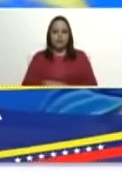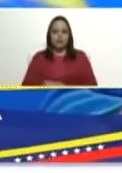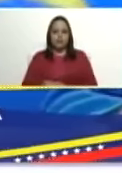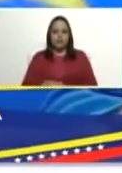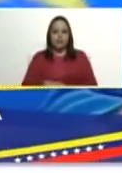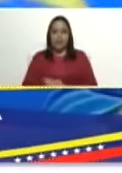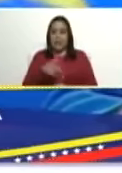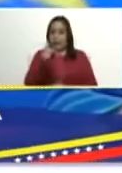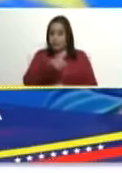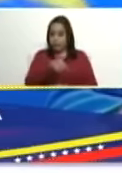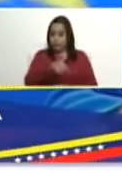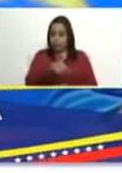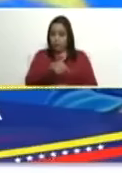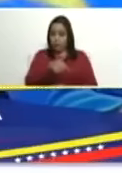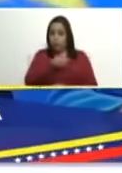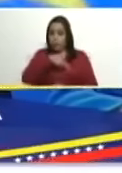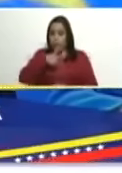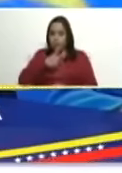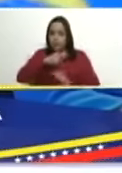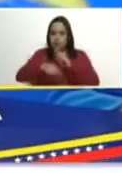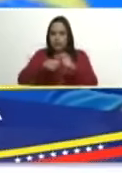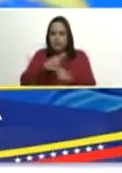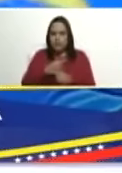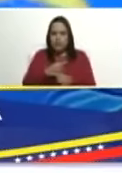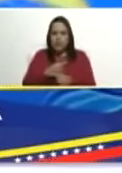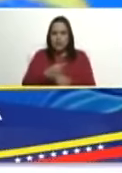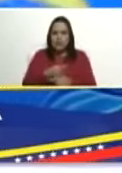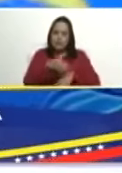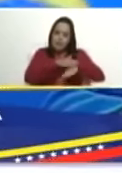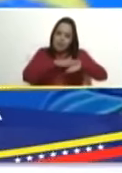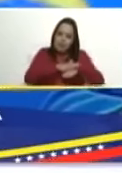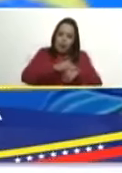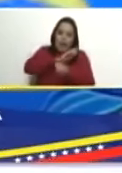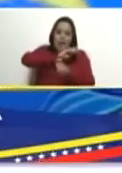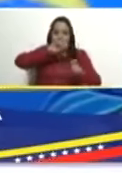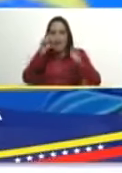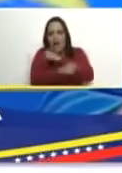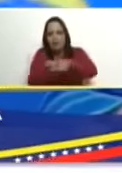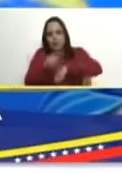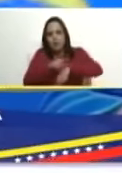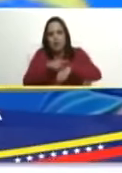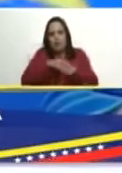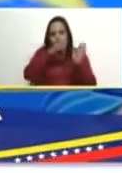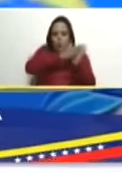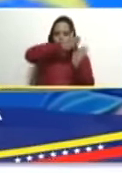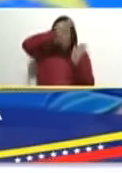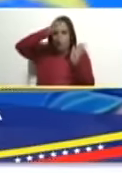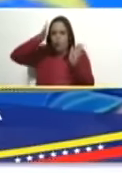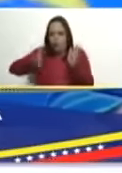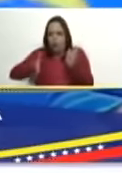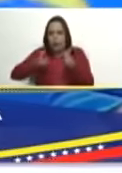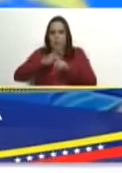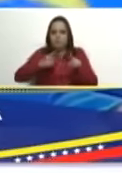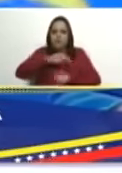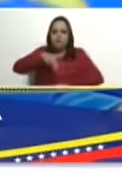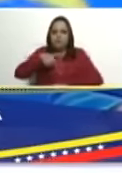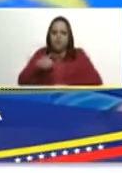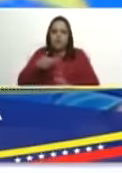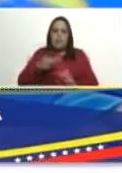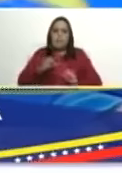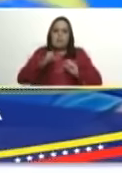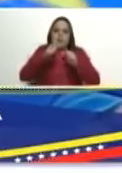allí nosotros pasamos, perdonen la violencia en el tiempo, de allí nosotros